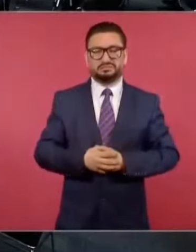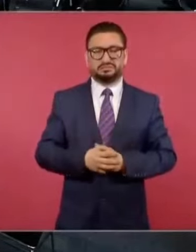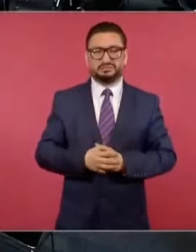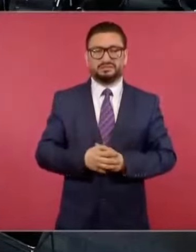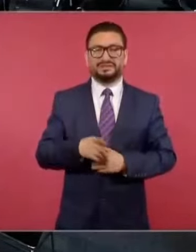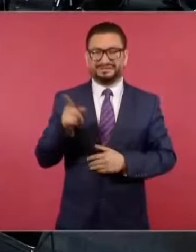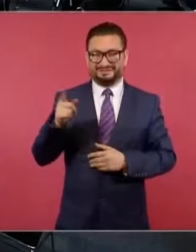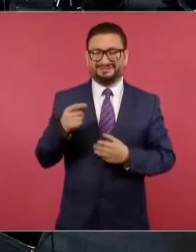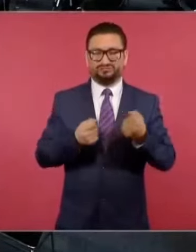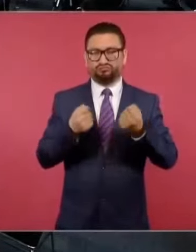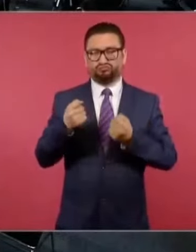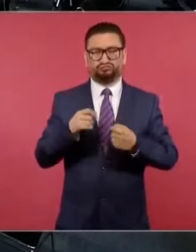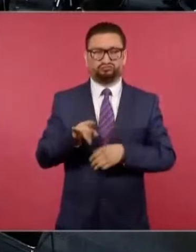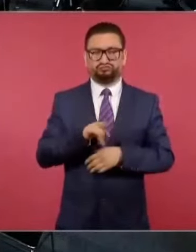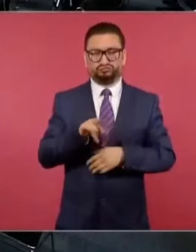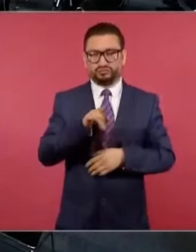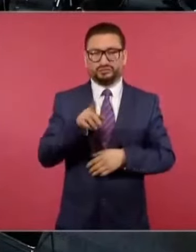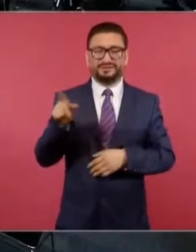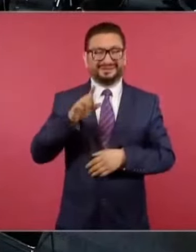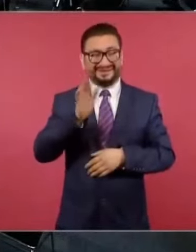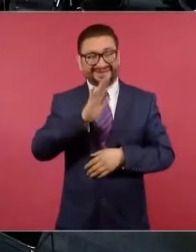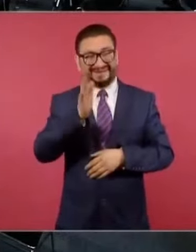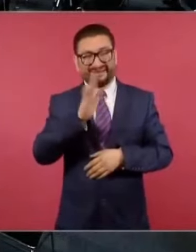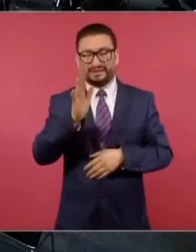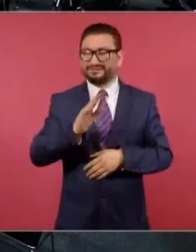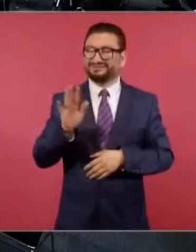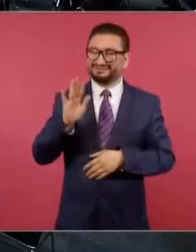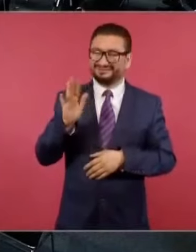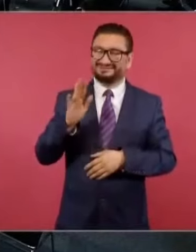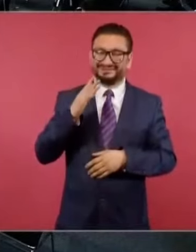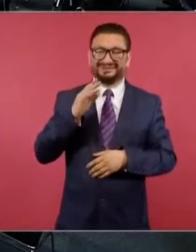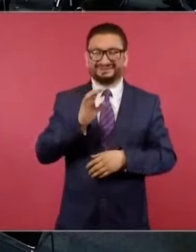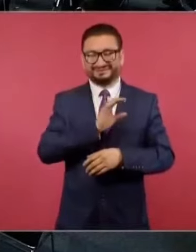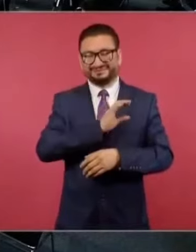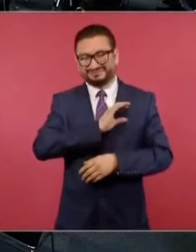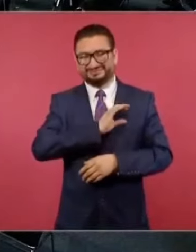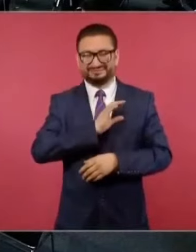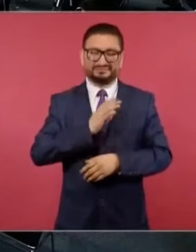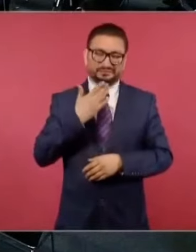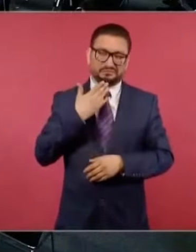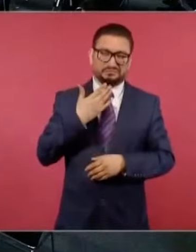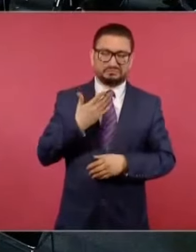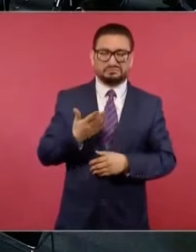el del Uber, saludándome, muy cariñoso.